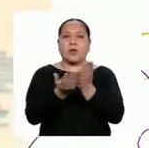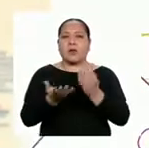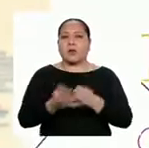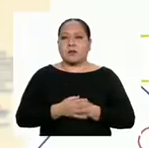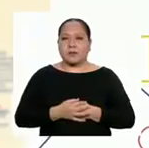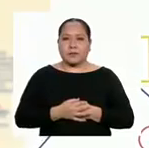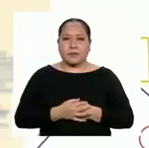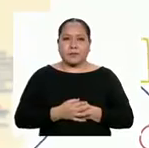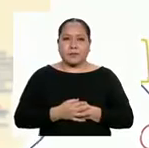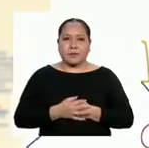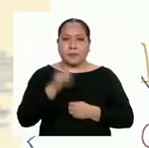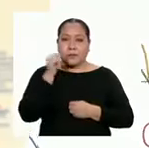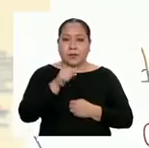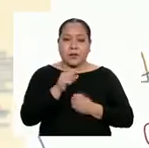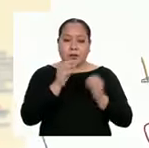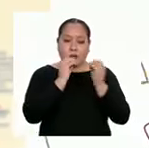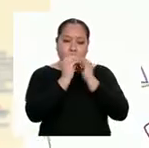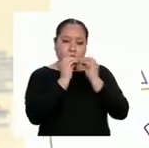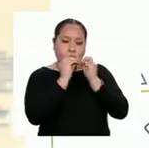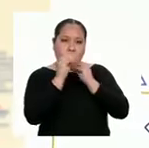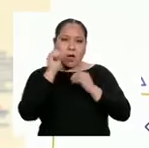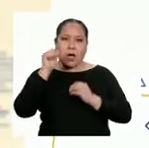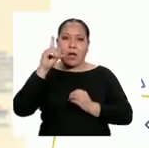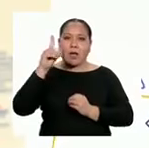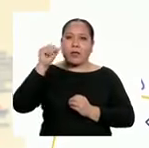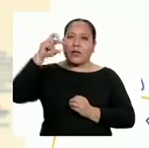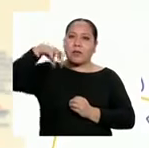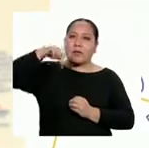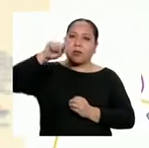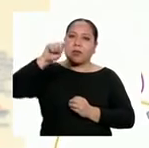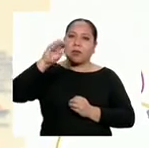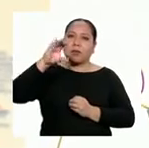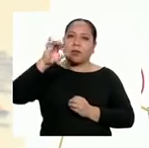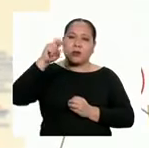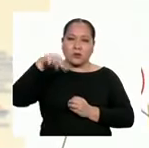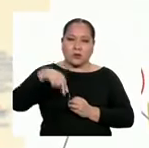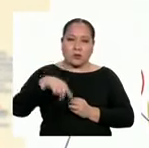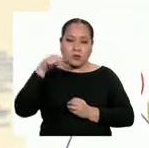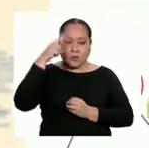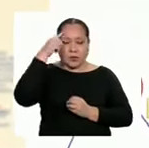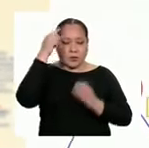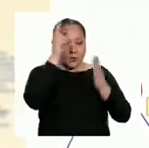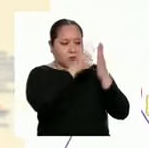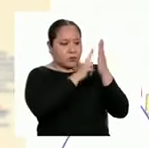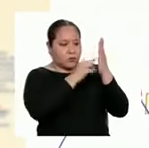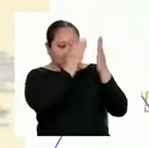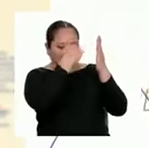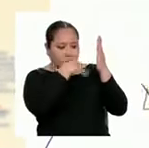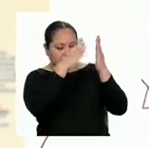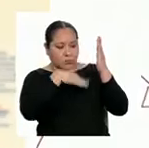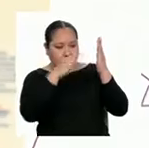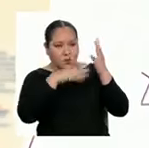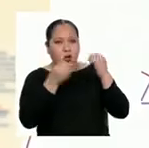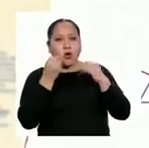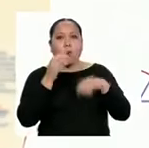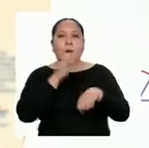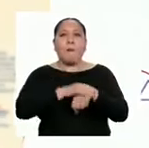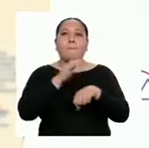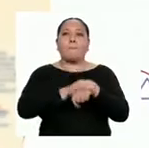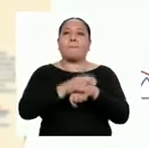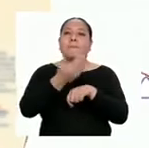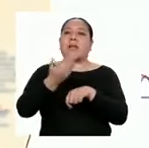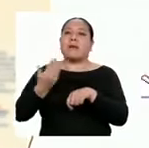las escuelas y es una adaptación. Creo que el texto nos hablará sobre cómo prevenir